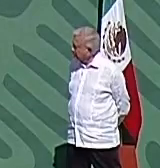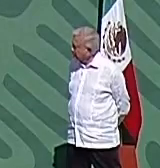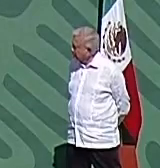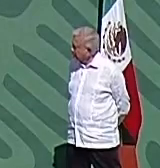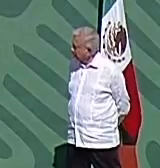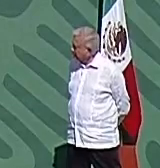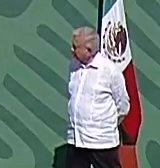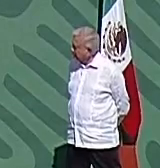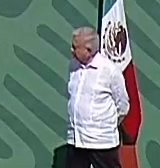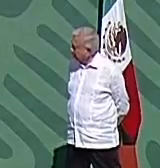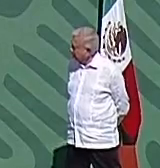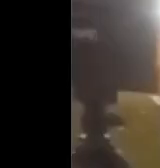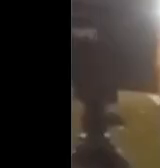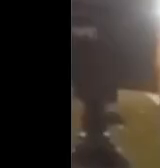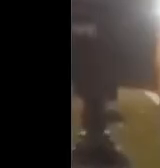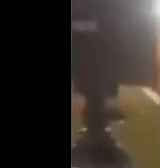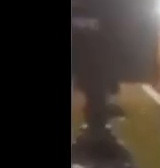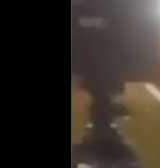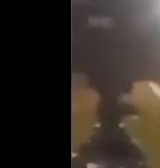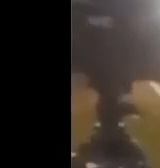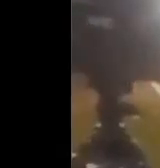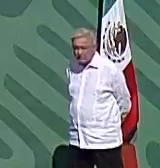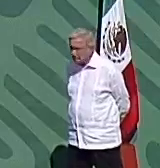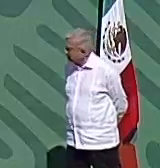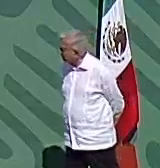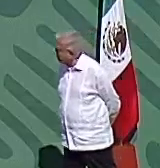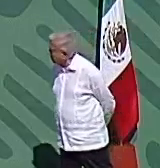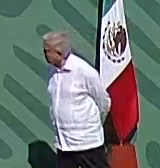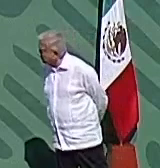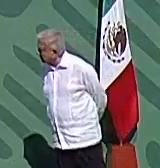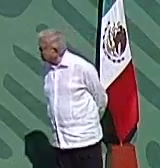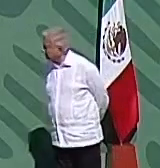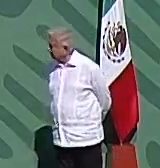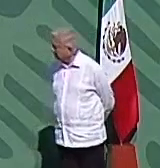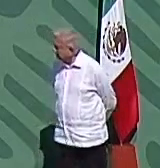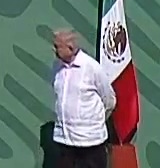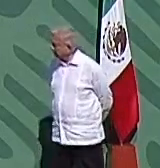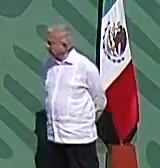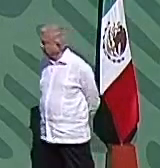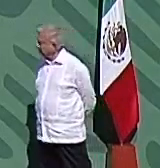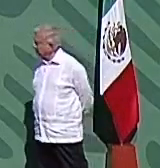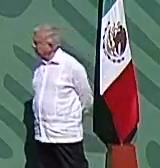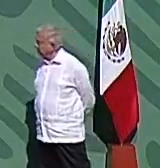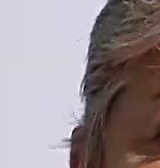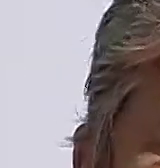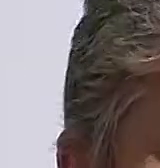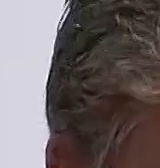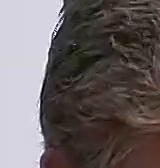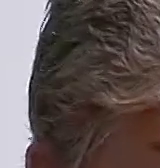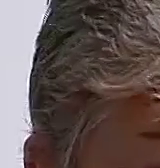defendí el honor y la soberanía de mi país México denunciará a Ecuador ante varias